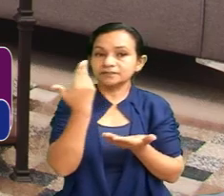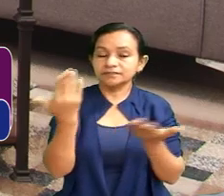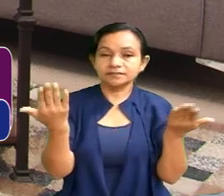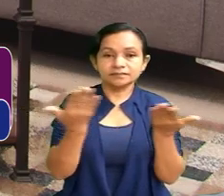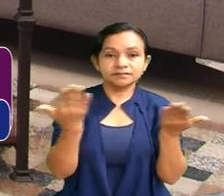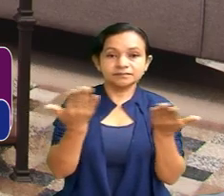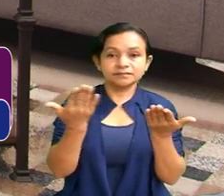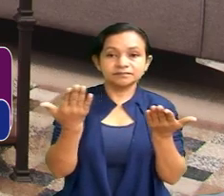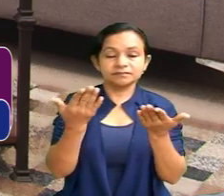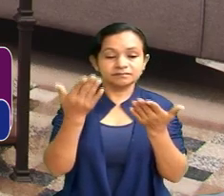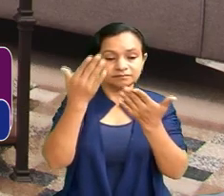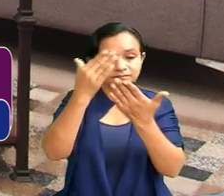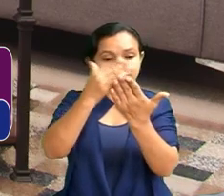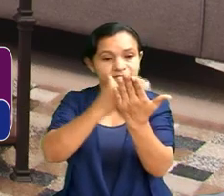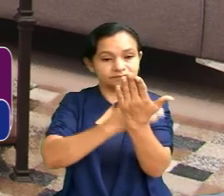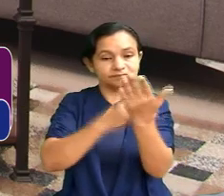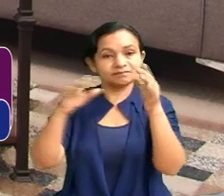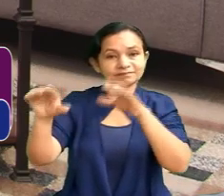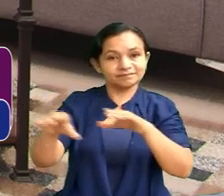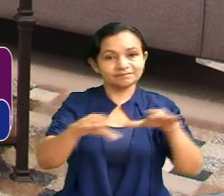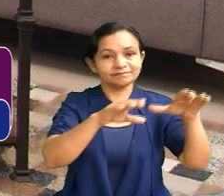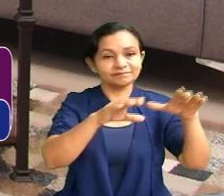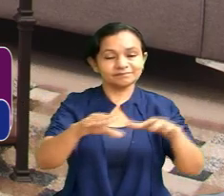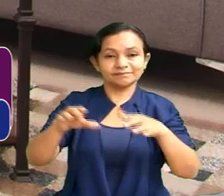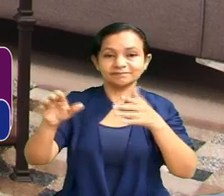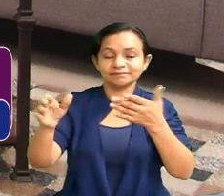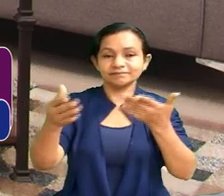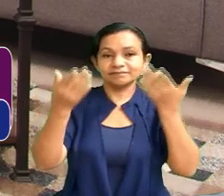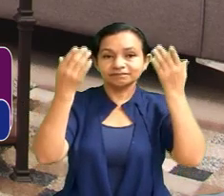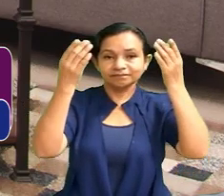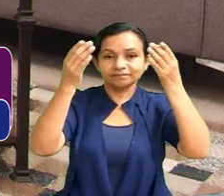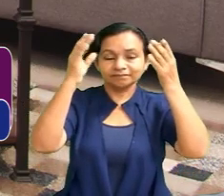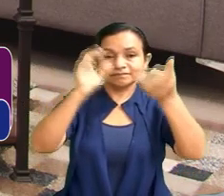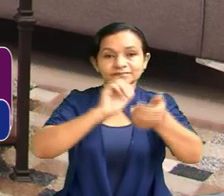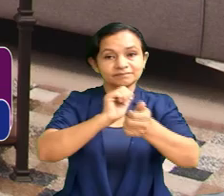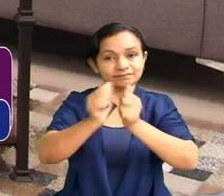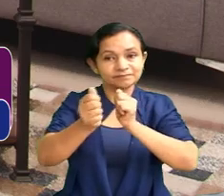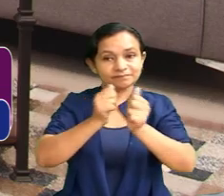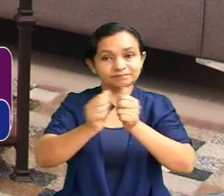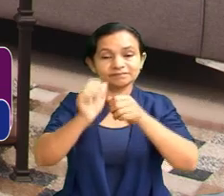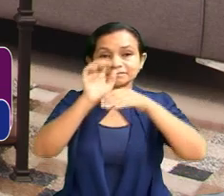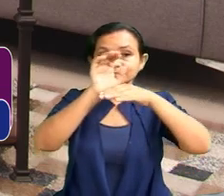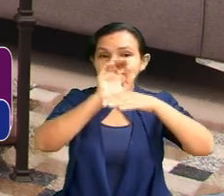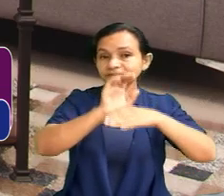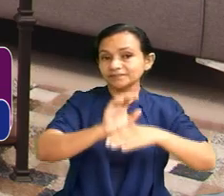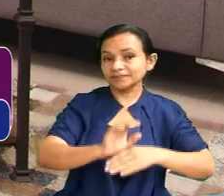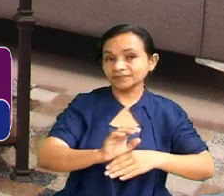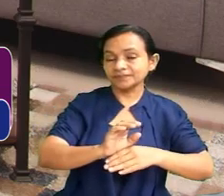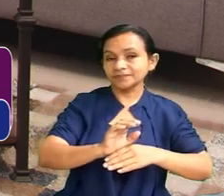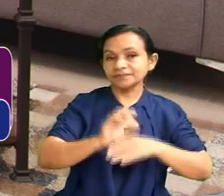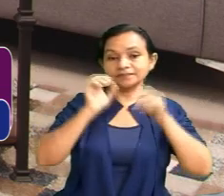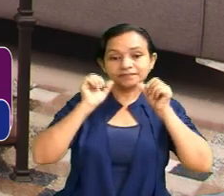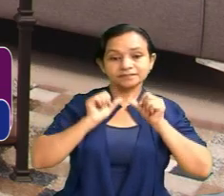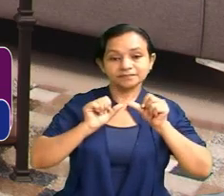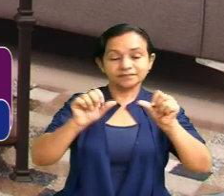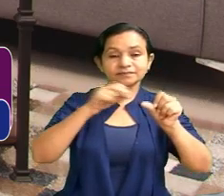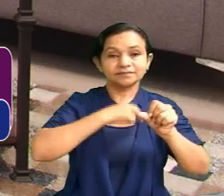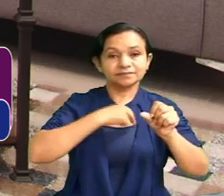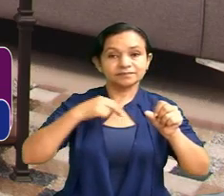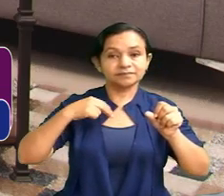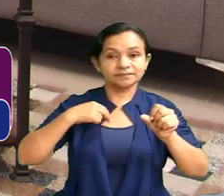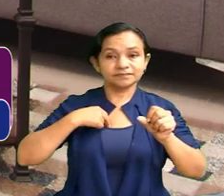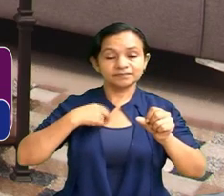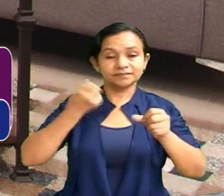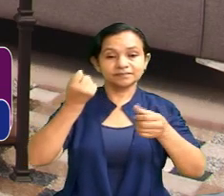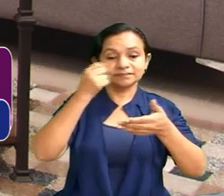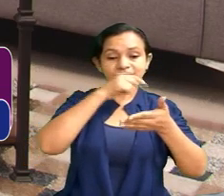agenda de actividades festivas culturales deportivas tradicionales que permanentemente se están desarrollando y que